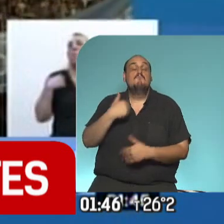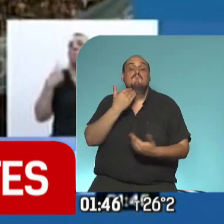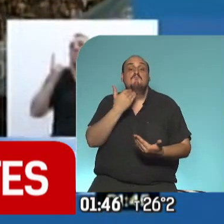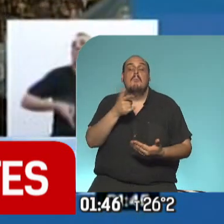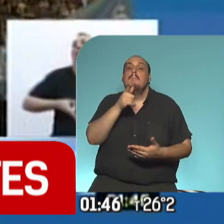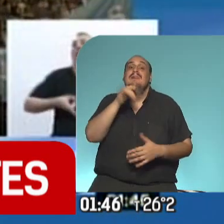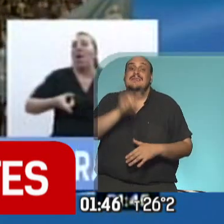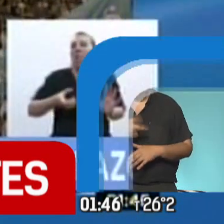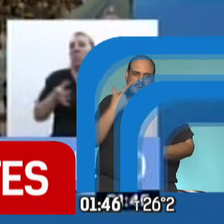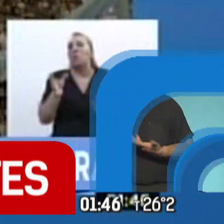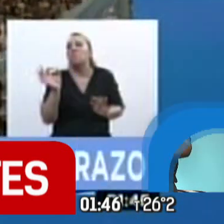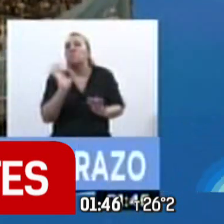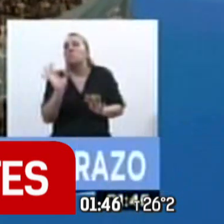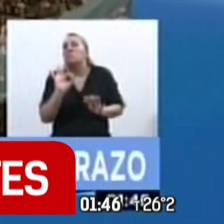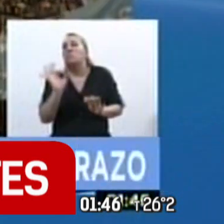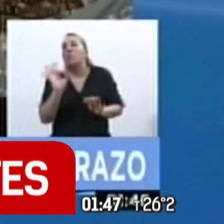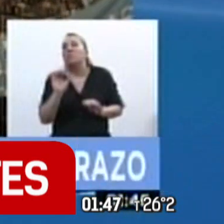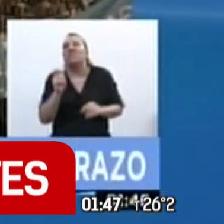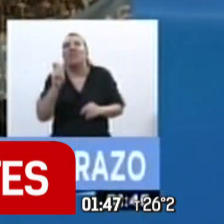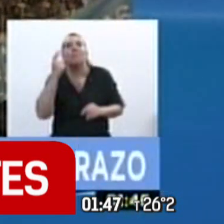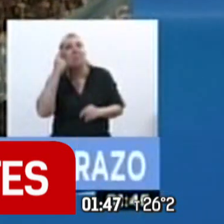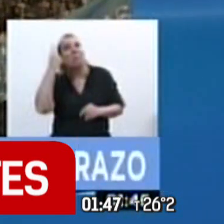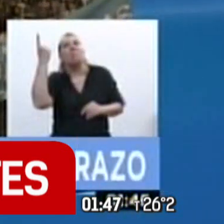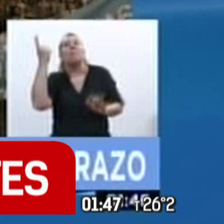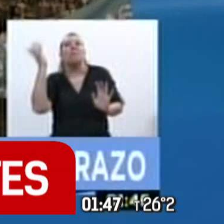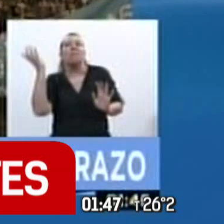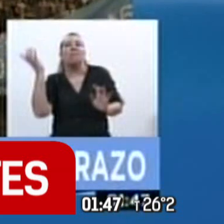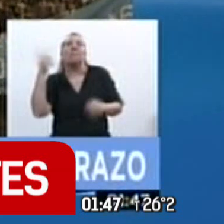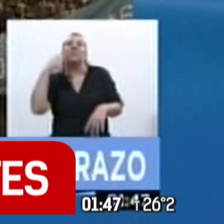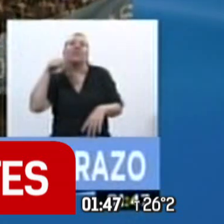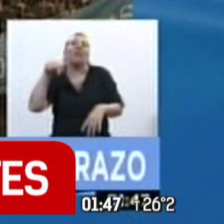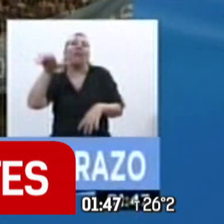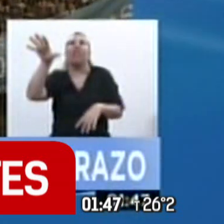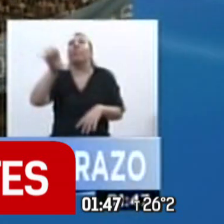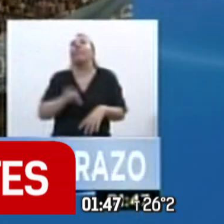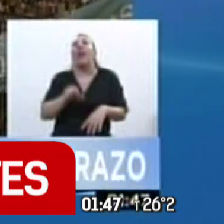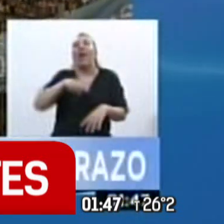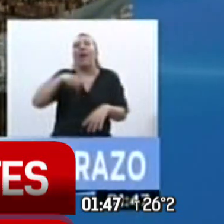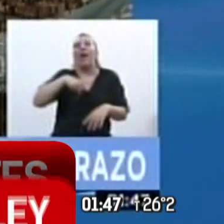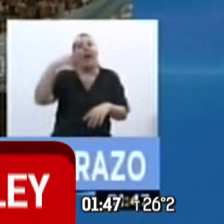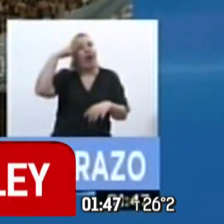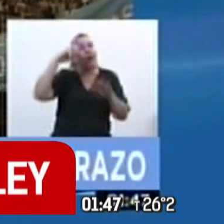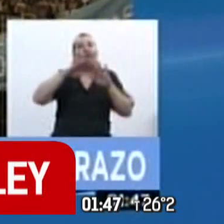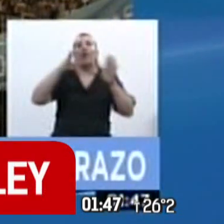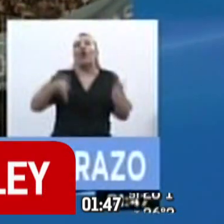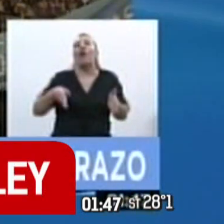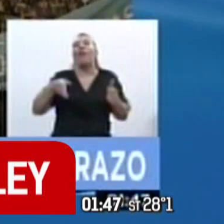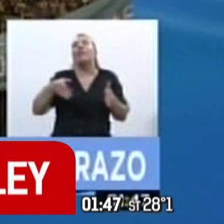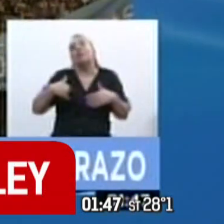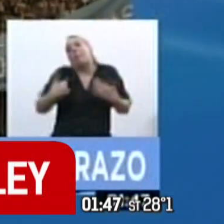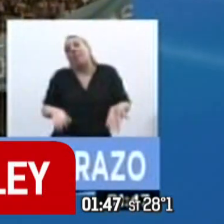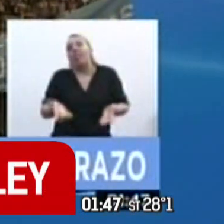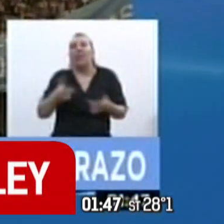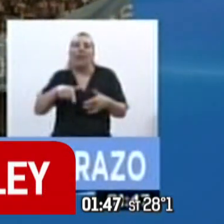ha votado a favor. Escuchamos. ...de alguien que se le ocurrió traer al Congreso de la Nación esta ley.